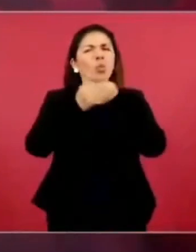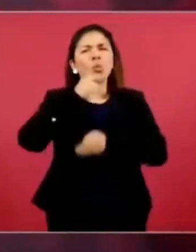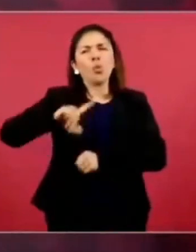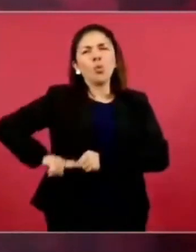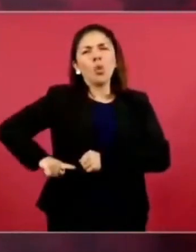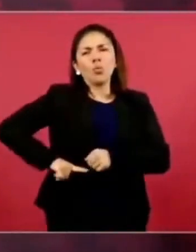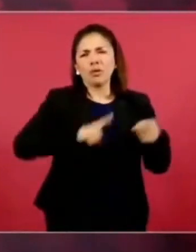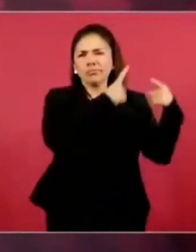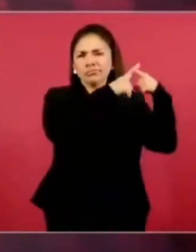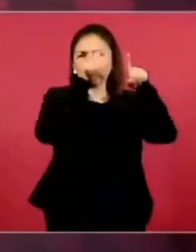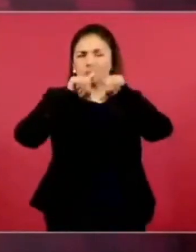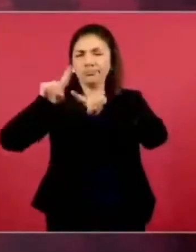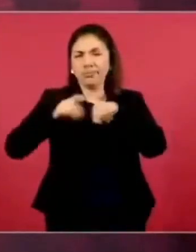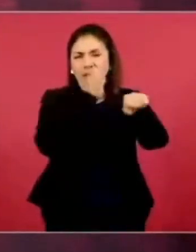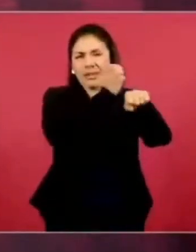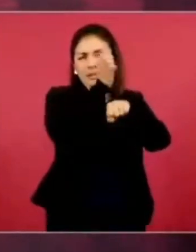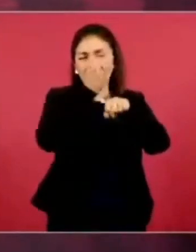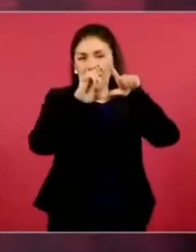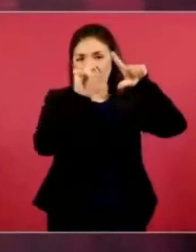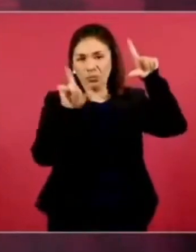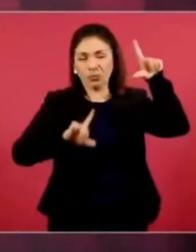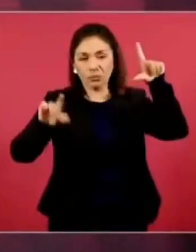los gobiernos estatales.